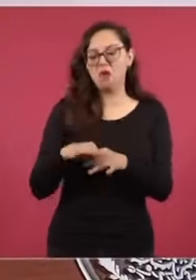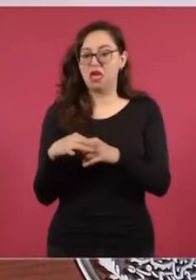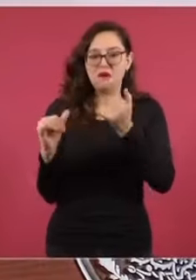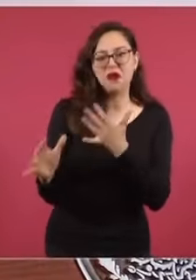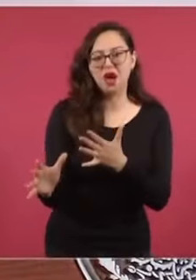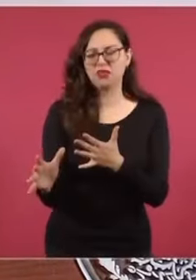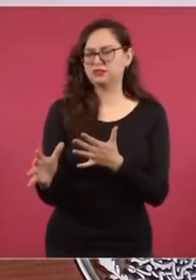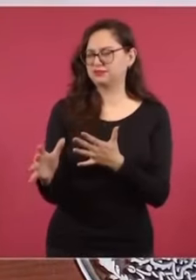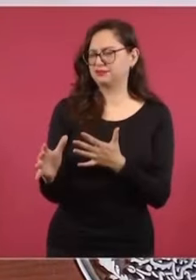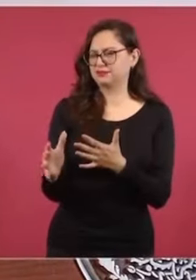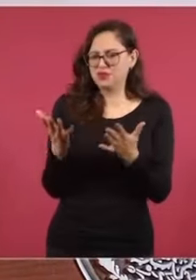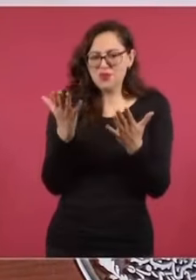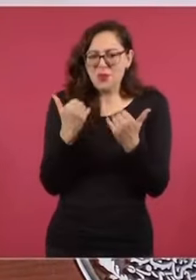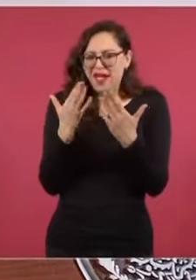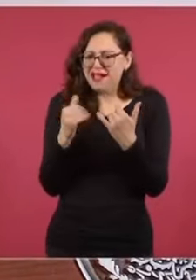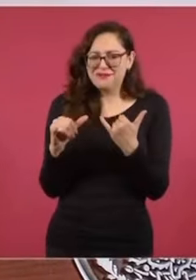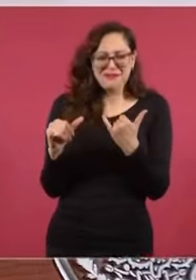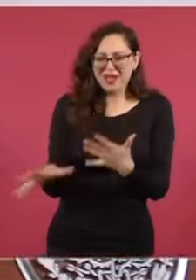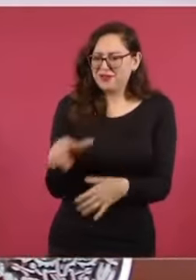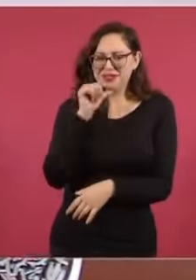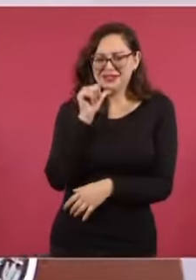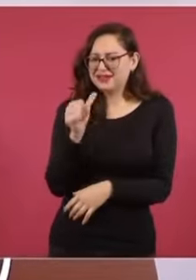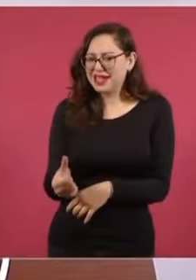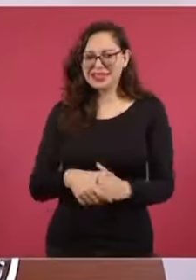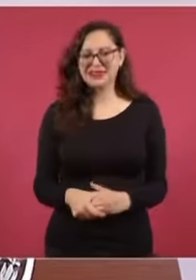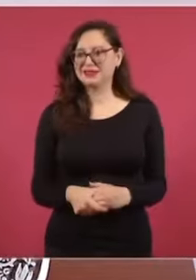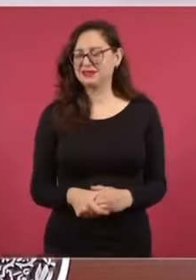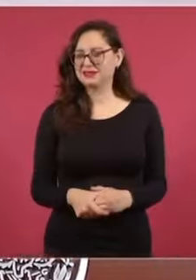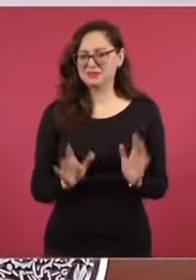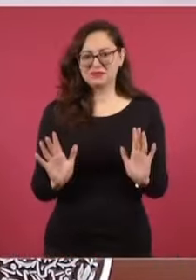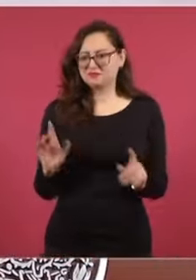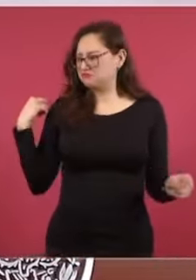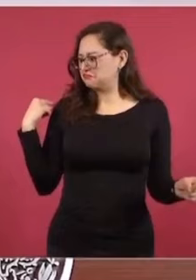cuando nunca se habían llevado a cabo elecciones